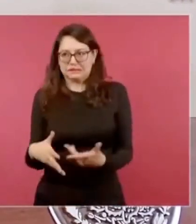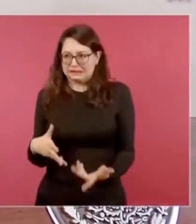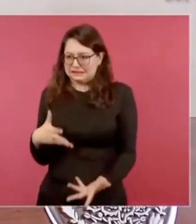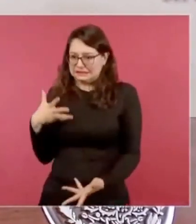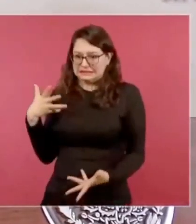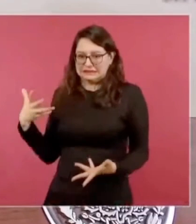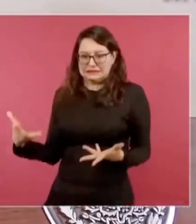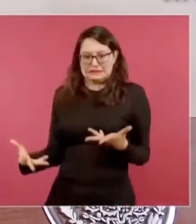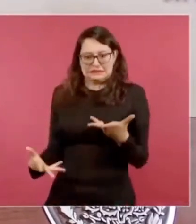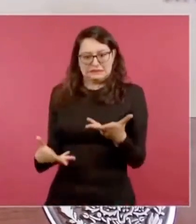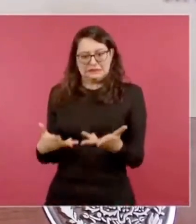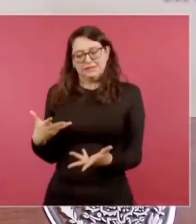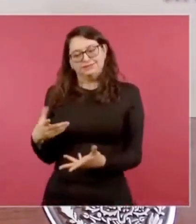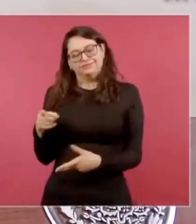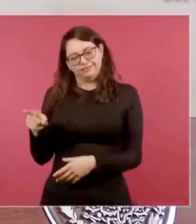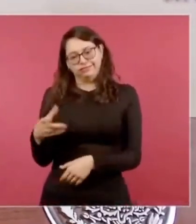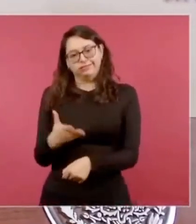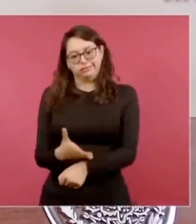Madero avanzó en eso.